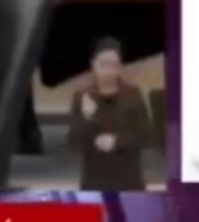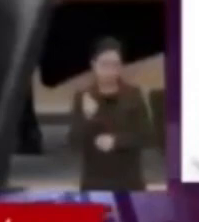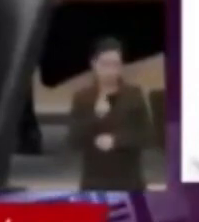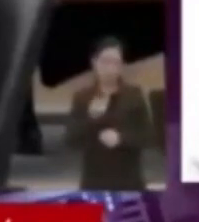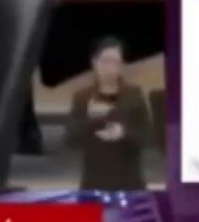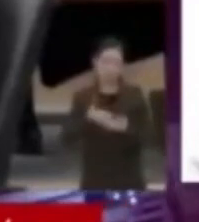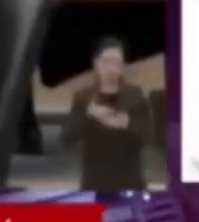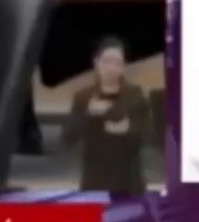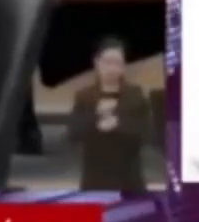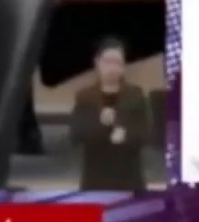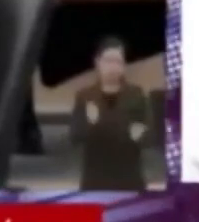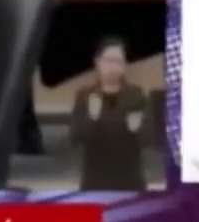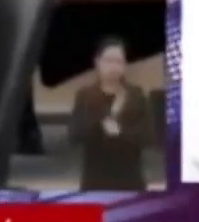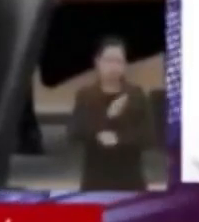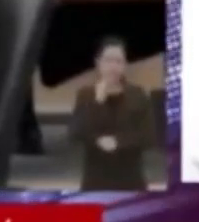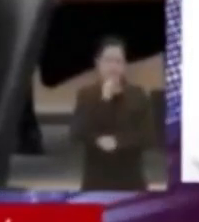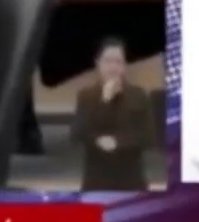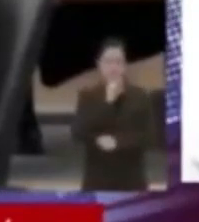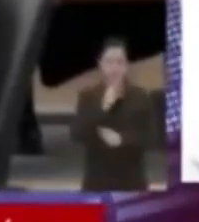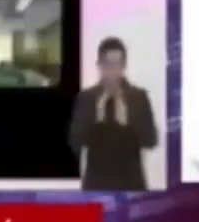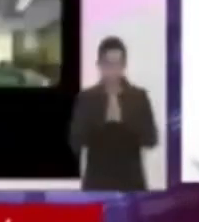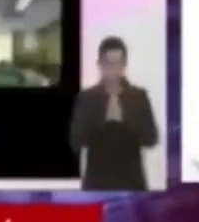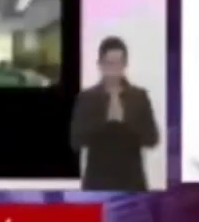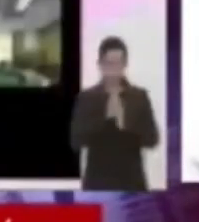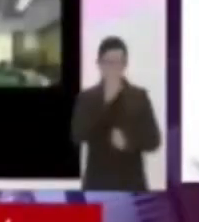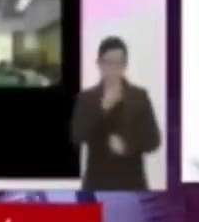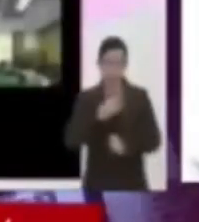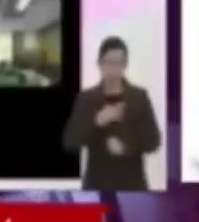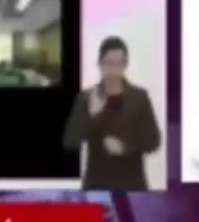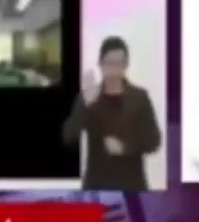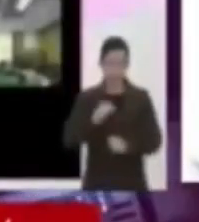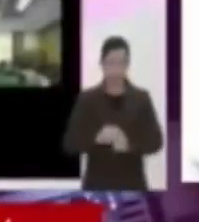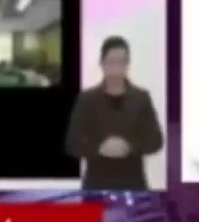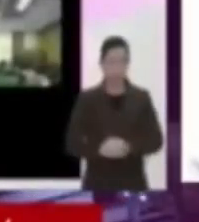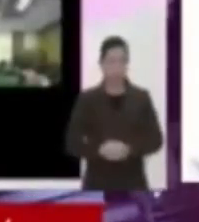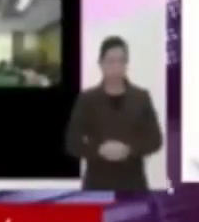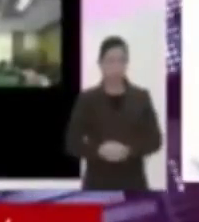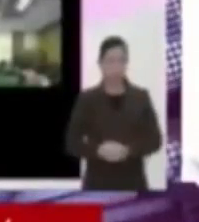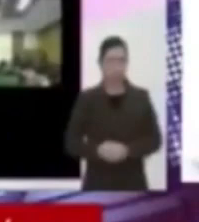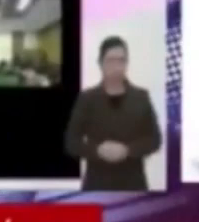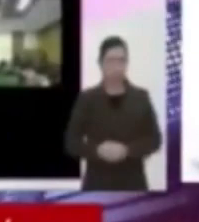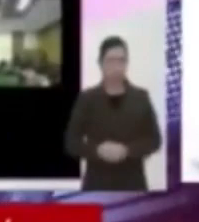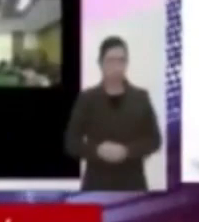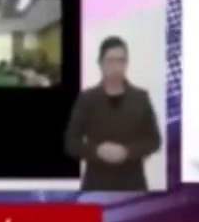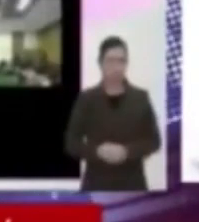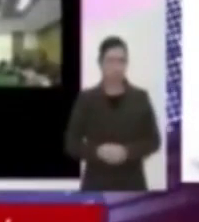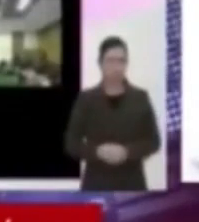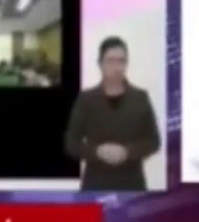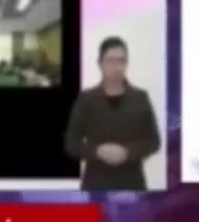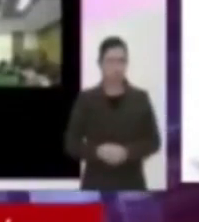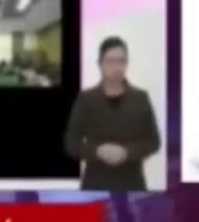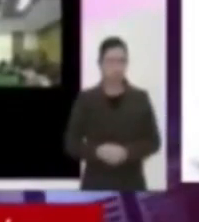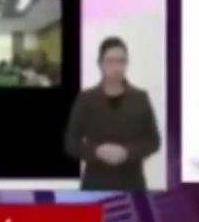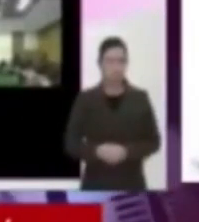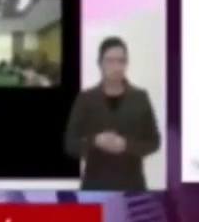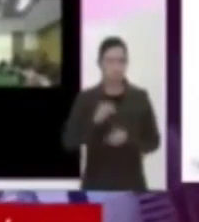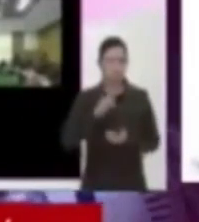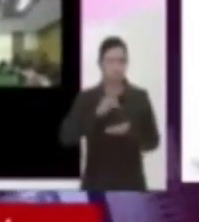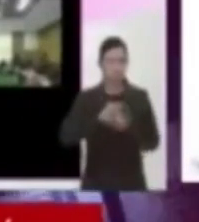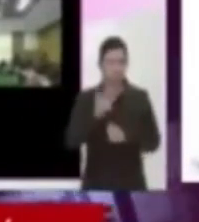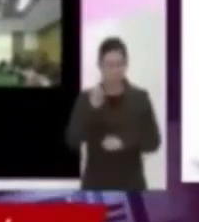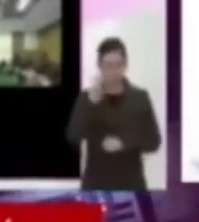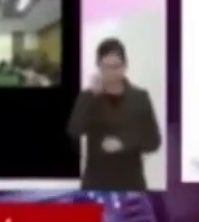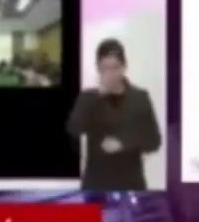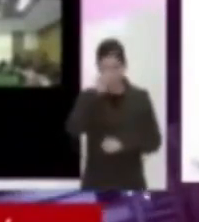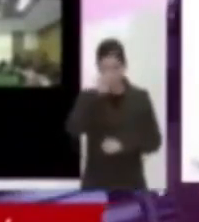que permitirle a Morena destruir el sistema electoral que permitió ponerle fin a 70 años del PRI, que le permitió al presidente de